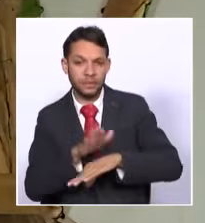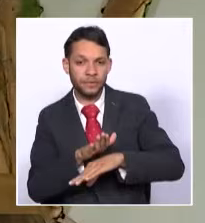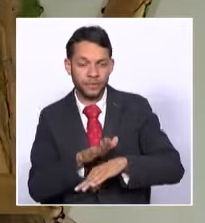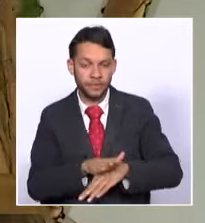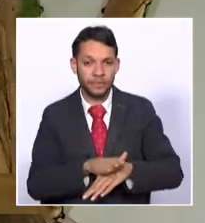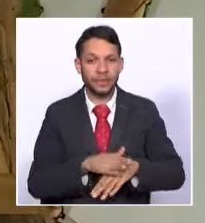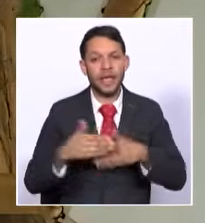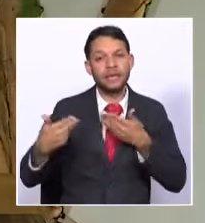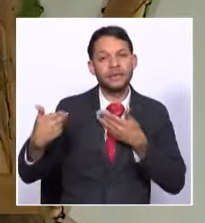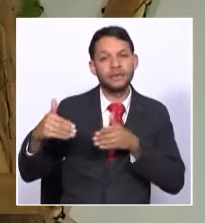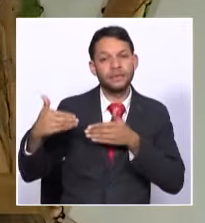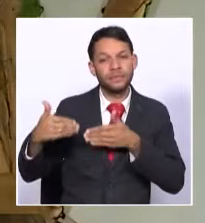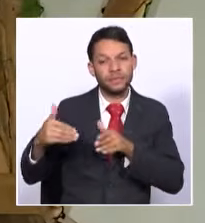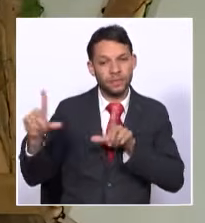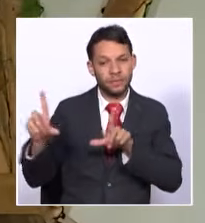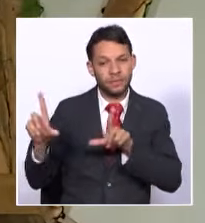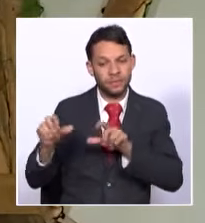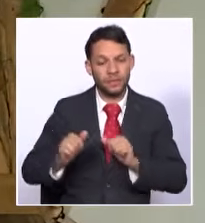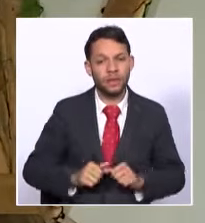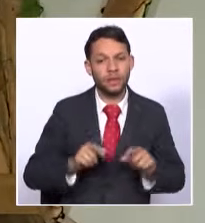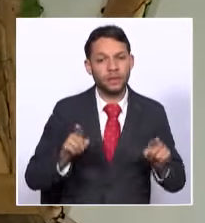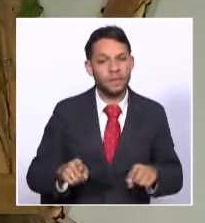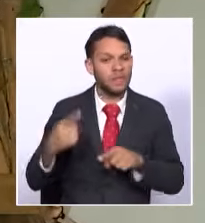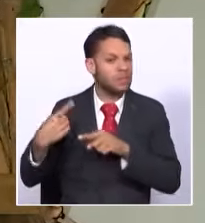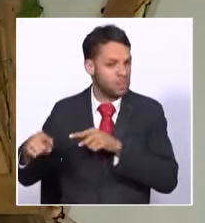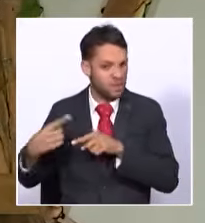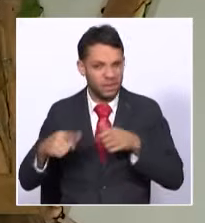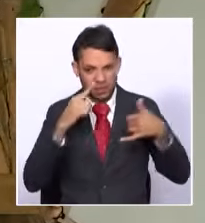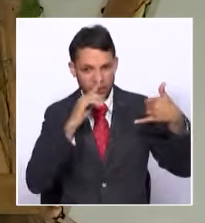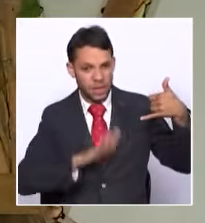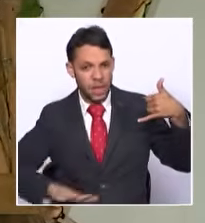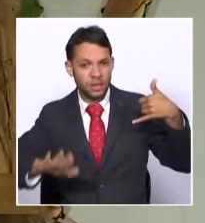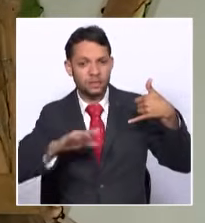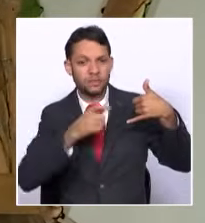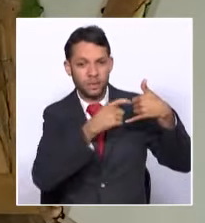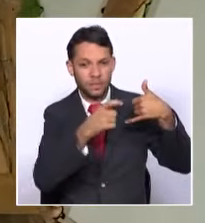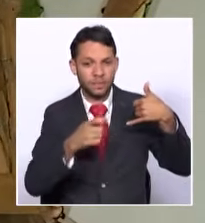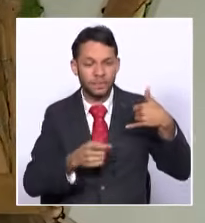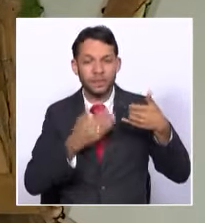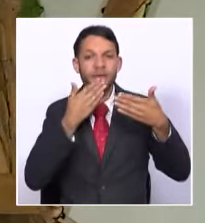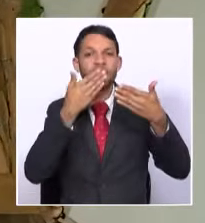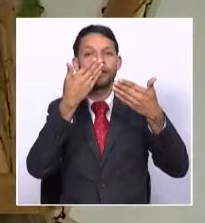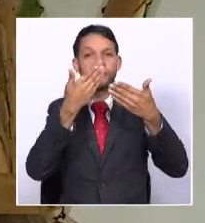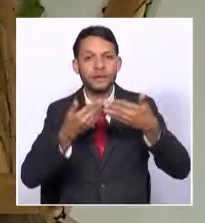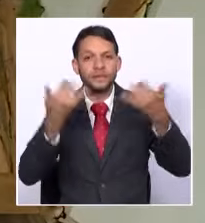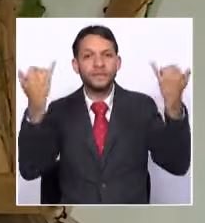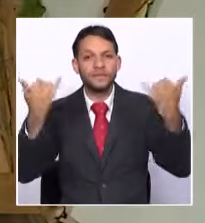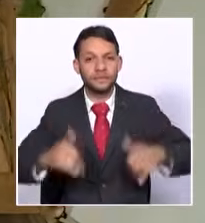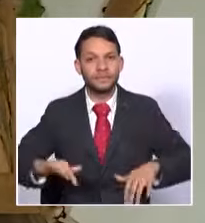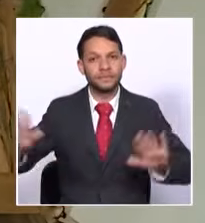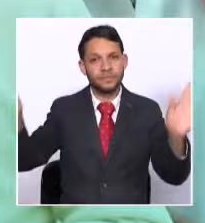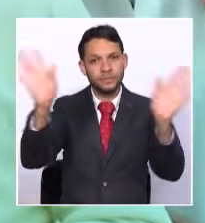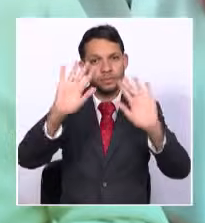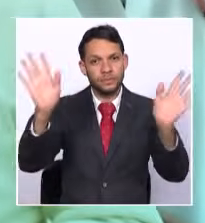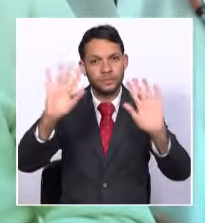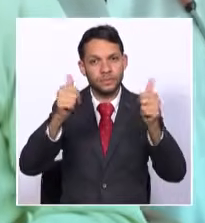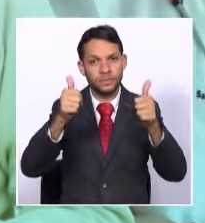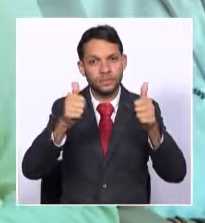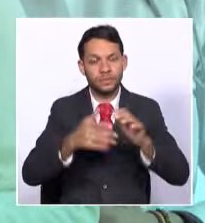tarde y en diferentes programas donde estamos codificados. A todos ustedes, mil gracias por estar con nosotros.